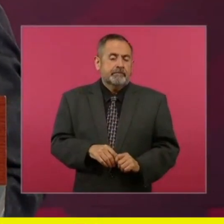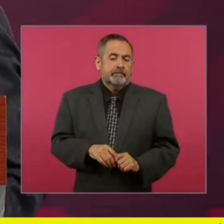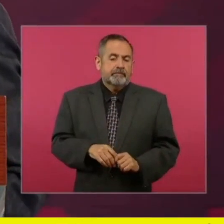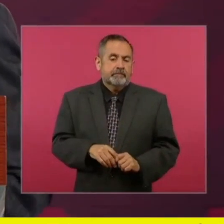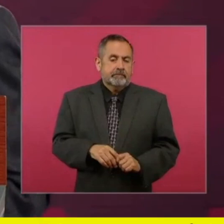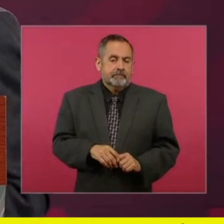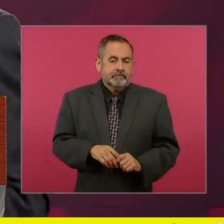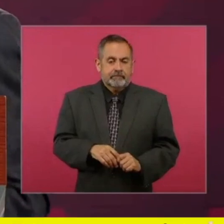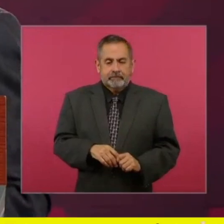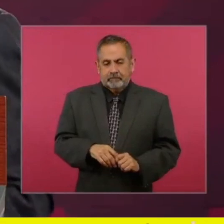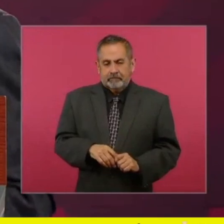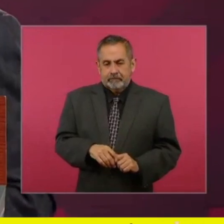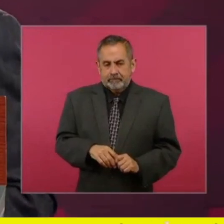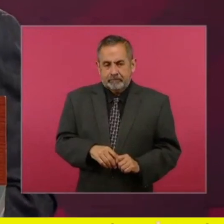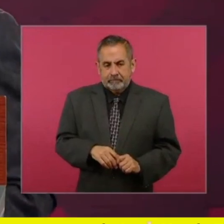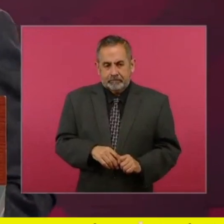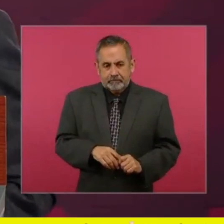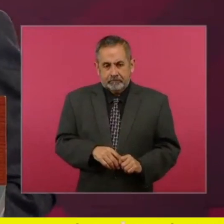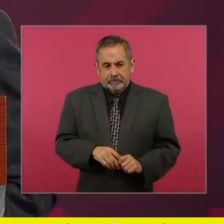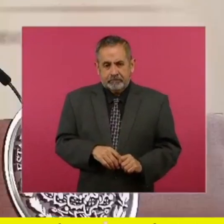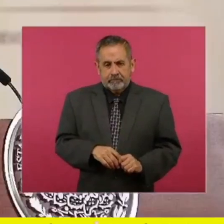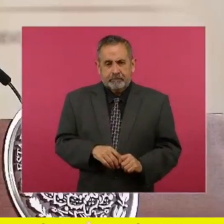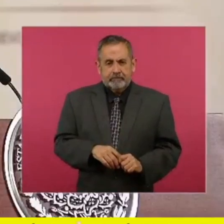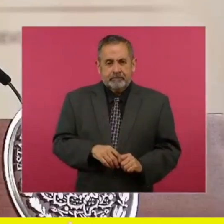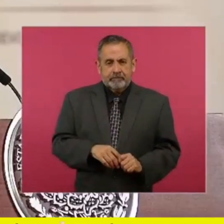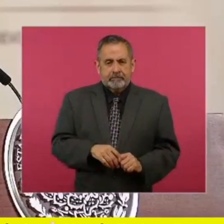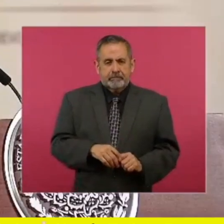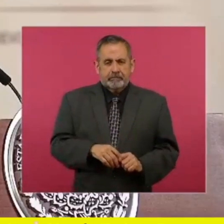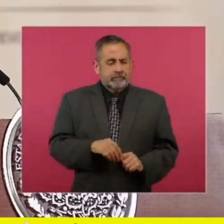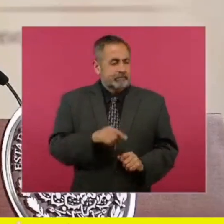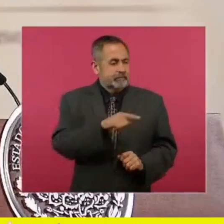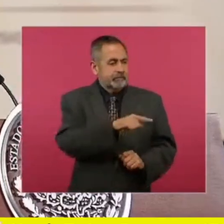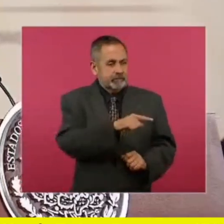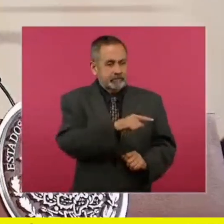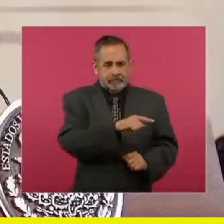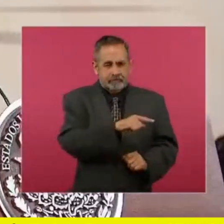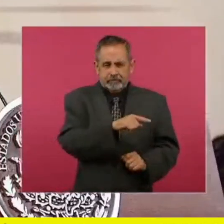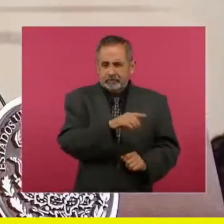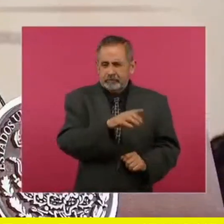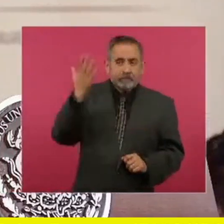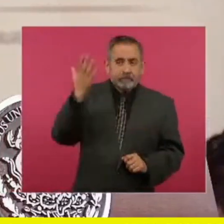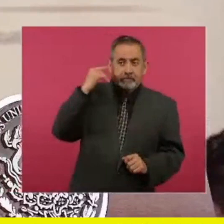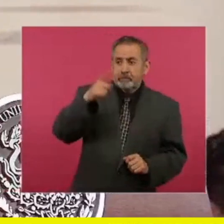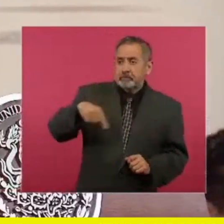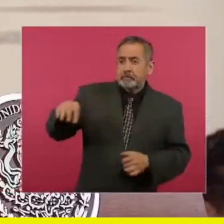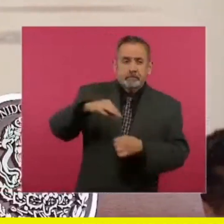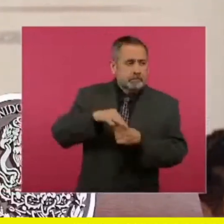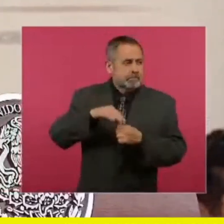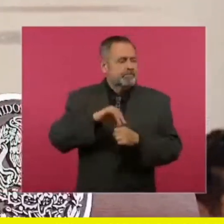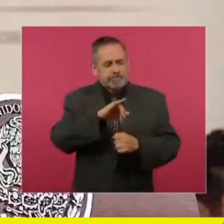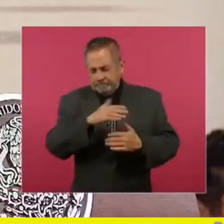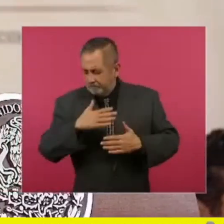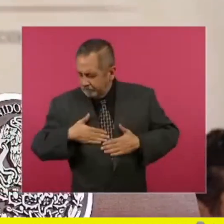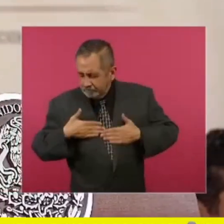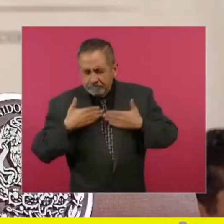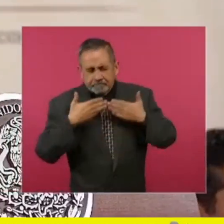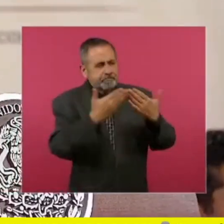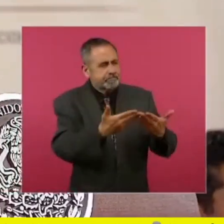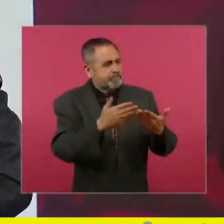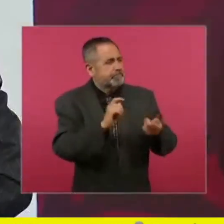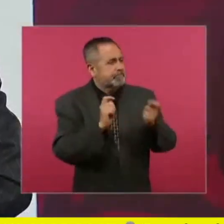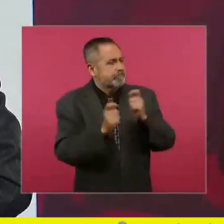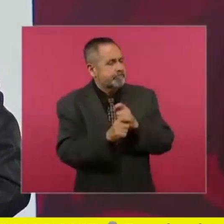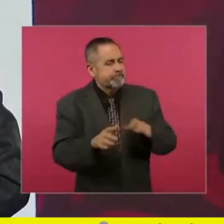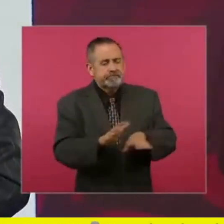Y a quién se le dio la confianza no de que iba a llevar a cabo un cambio Bueno